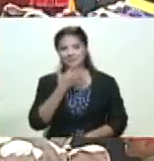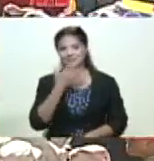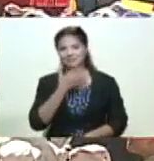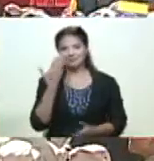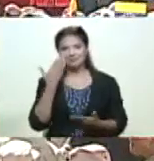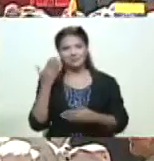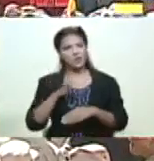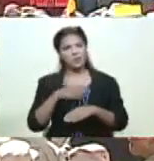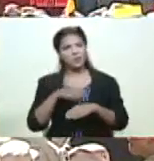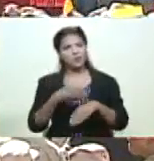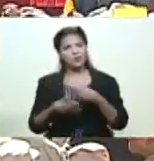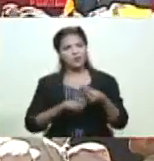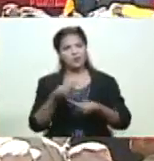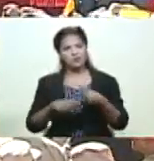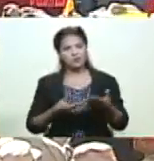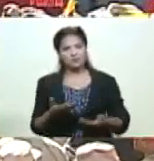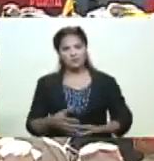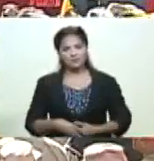¿Por qué lo hizo?